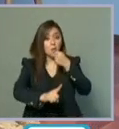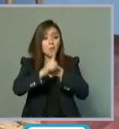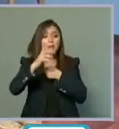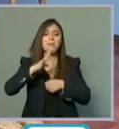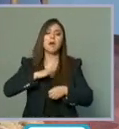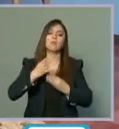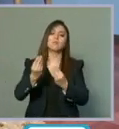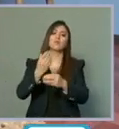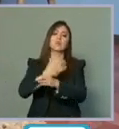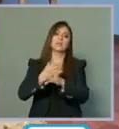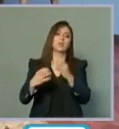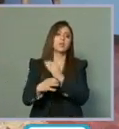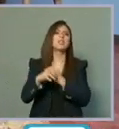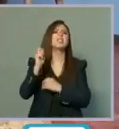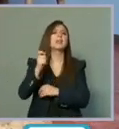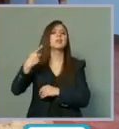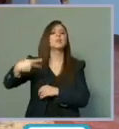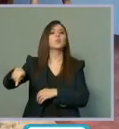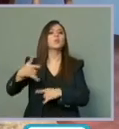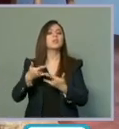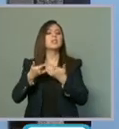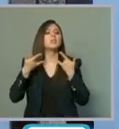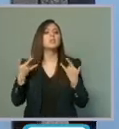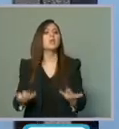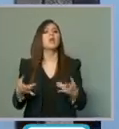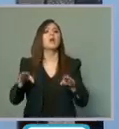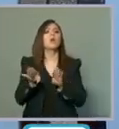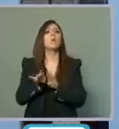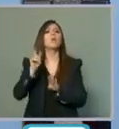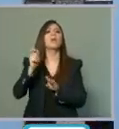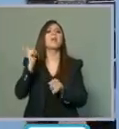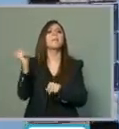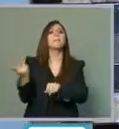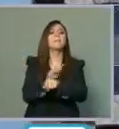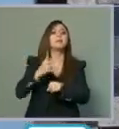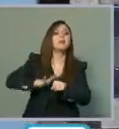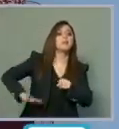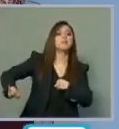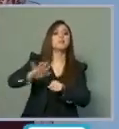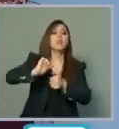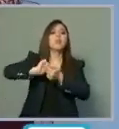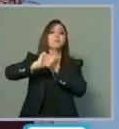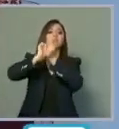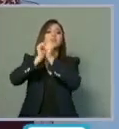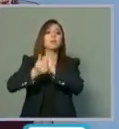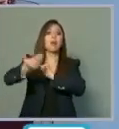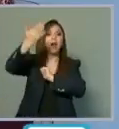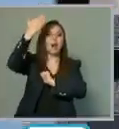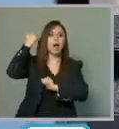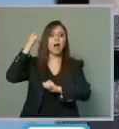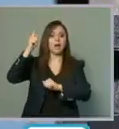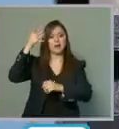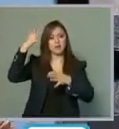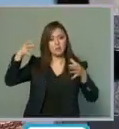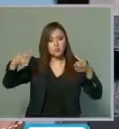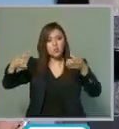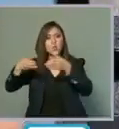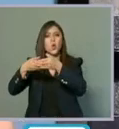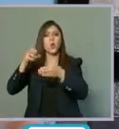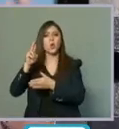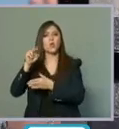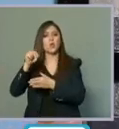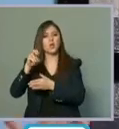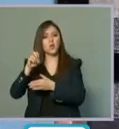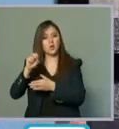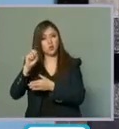historia de amor se enmarca en todos estos movimientos que hemos estado mencionando, de cómo se va desmoronando lo que fue la Unión Soviética, bueno, más bien cómo se va